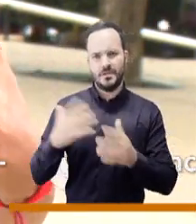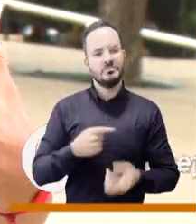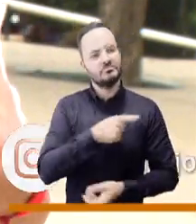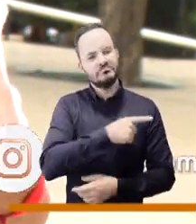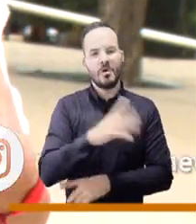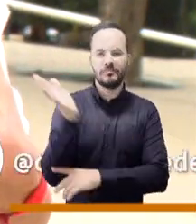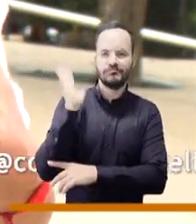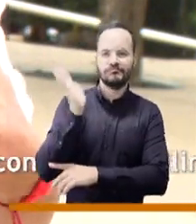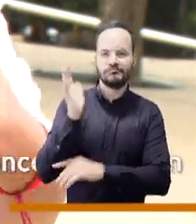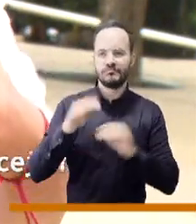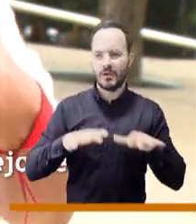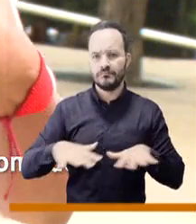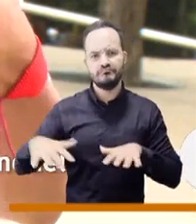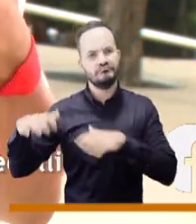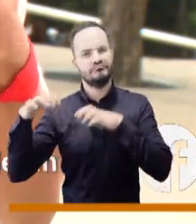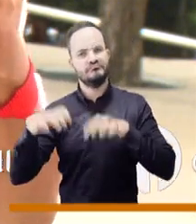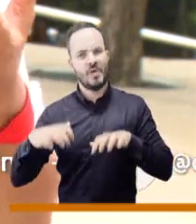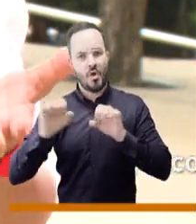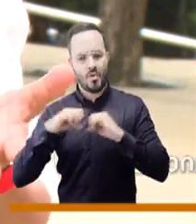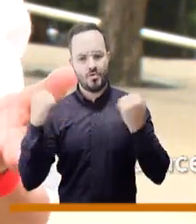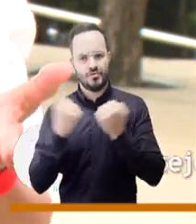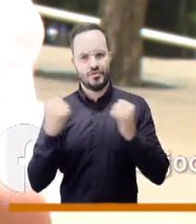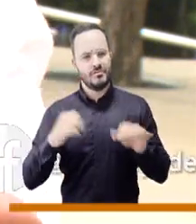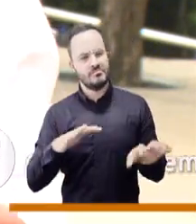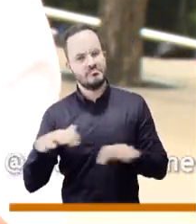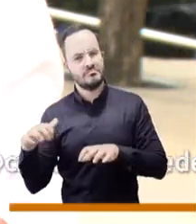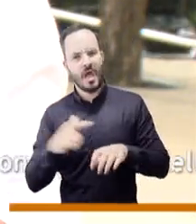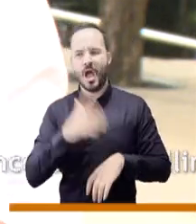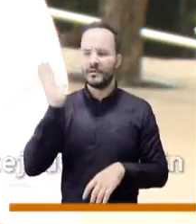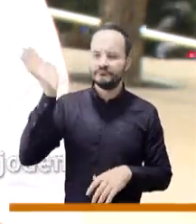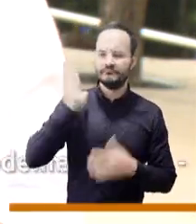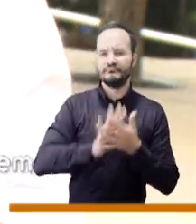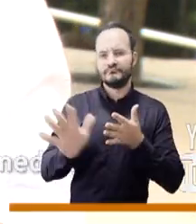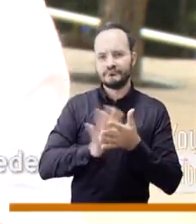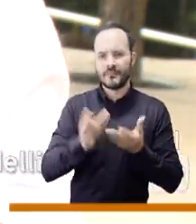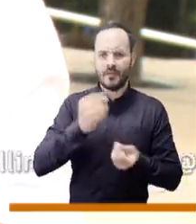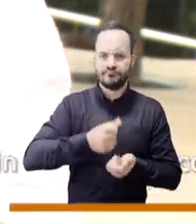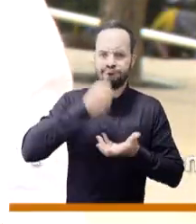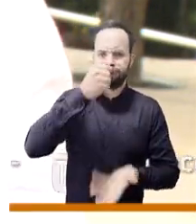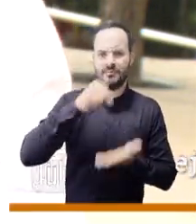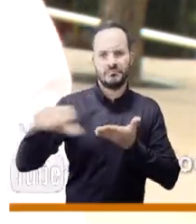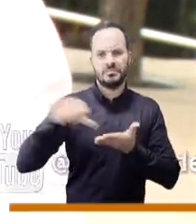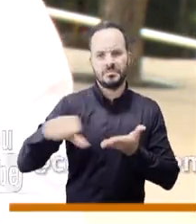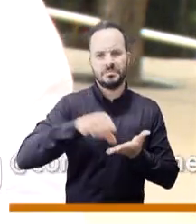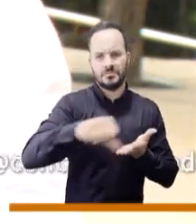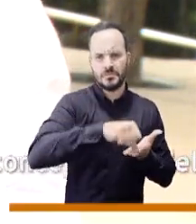nos estaban socializando cuánto se había invertido en infraestructura, en